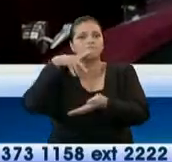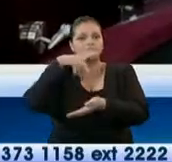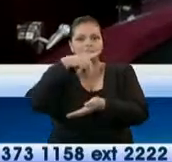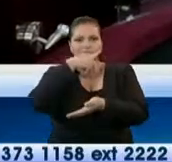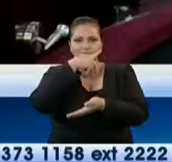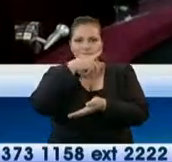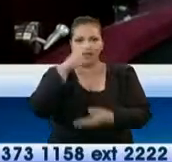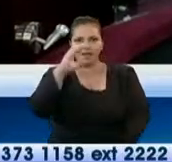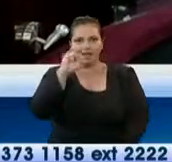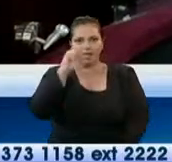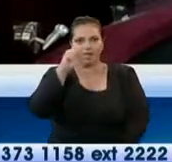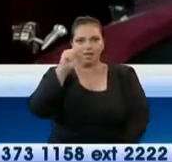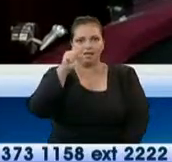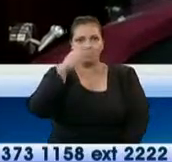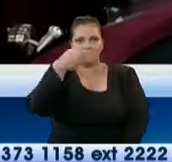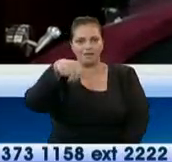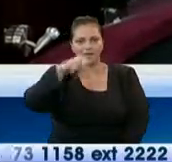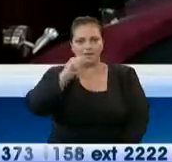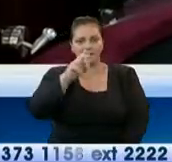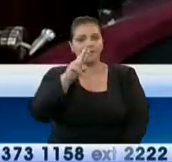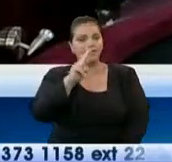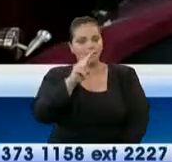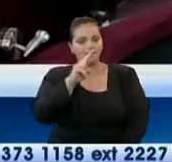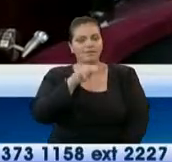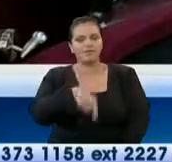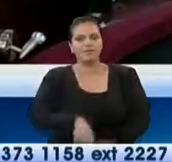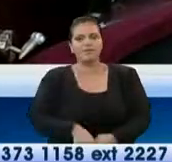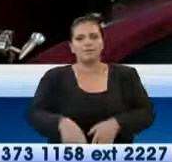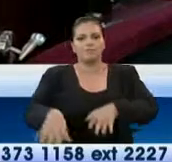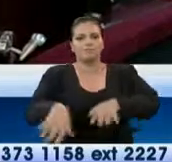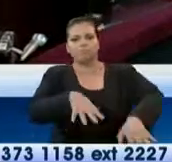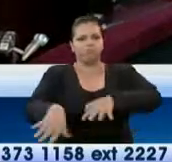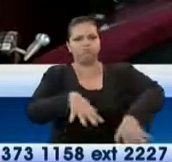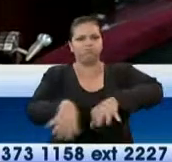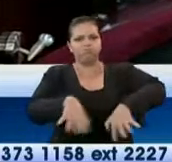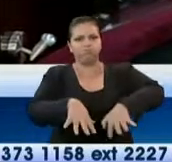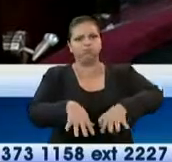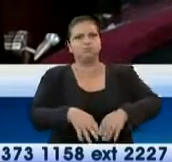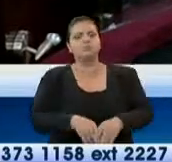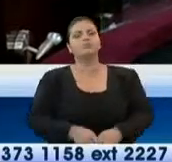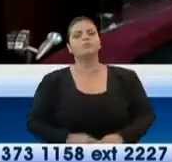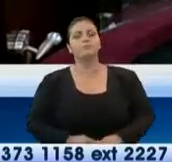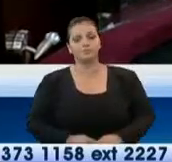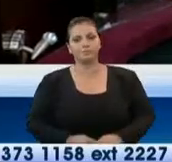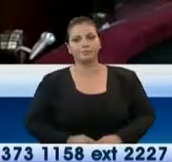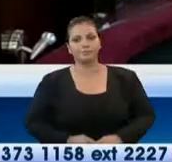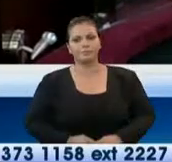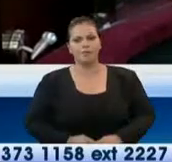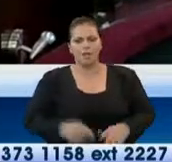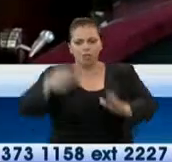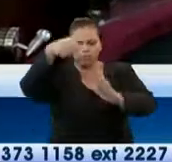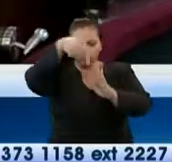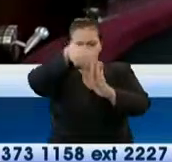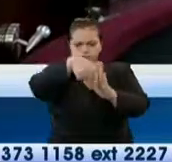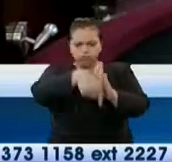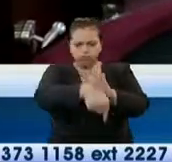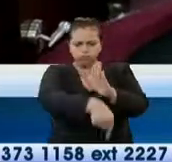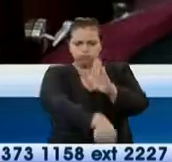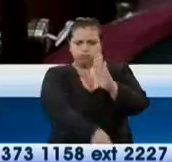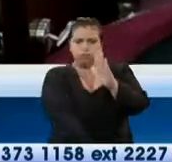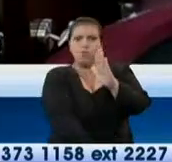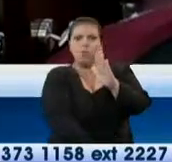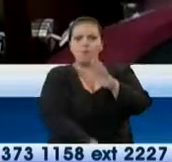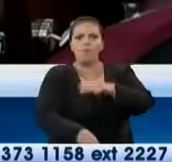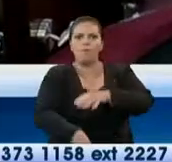porque mientras más arriba sea, mucho más fuerte se siente. Claro, mientras más superficial sea, así es. Incluso